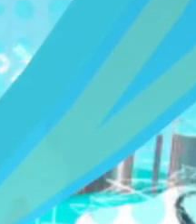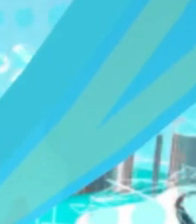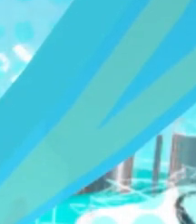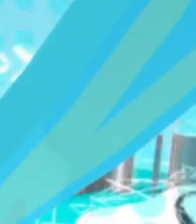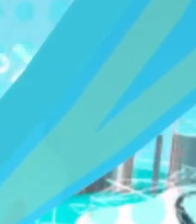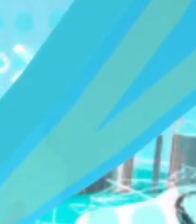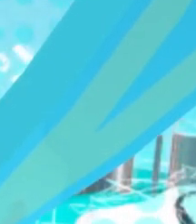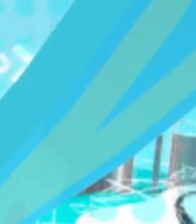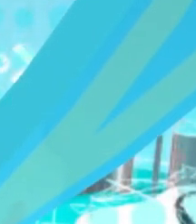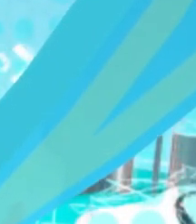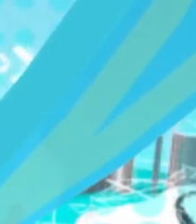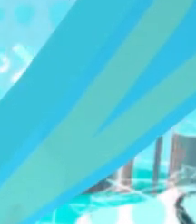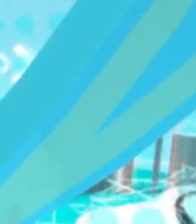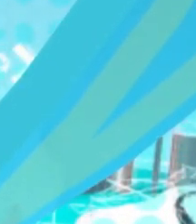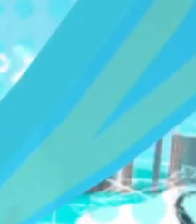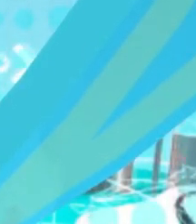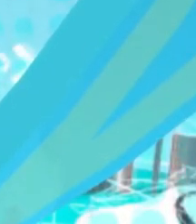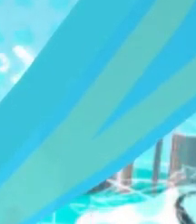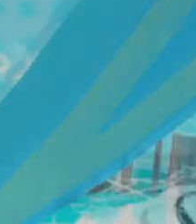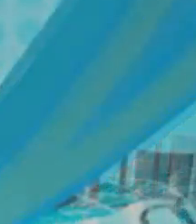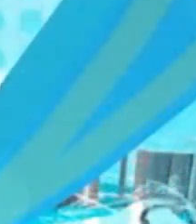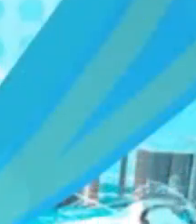centavos.